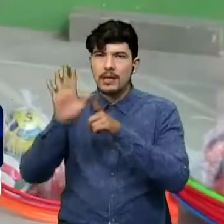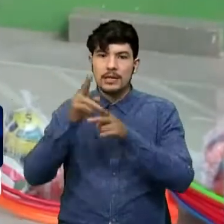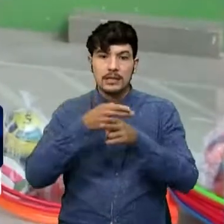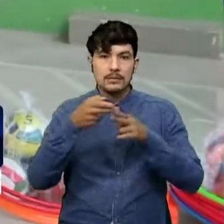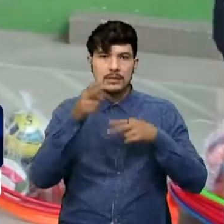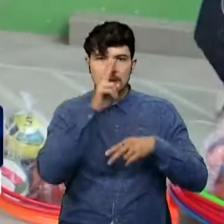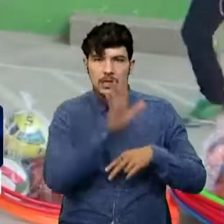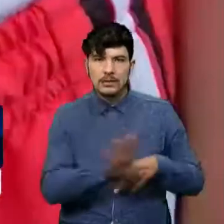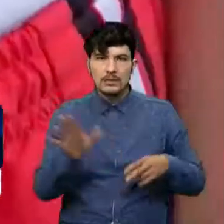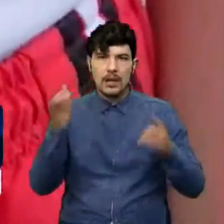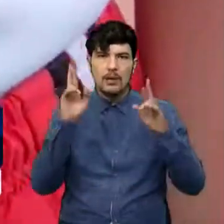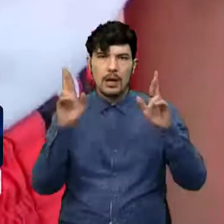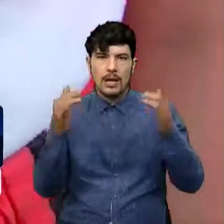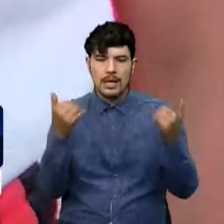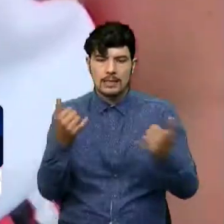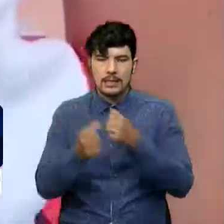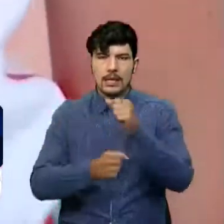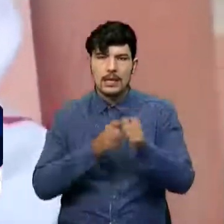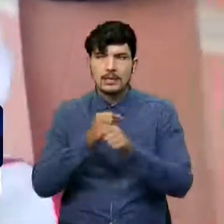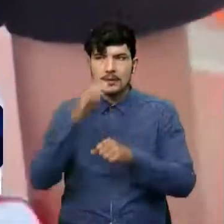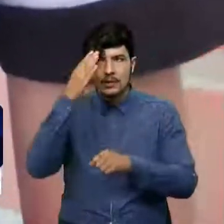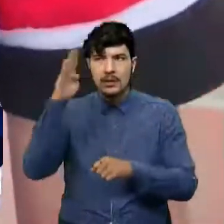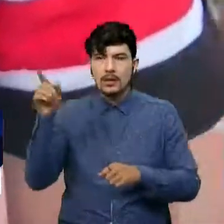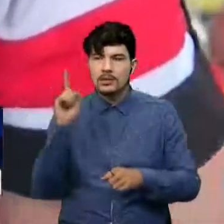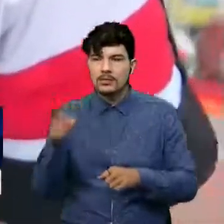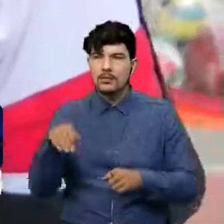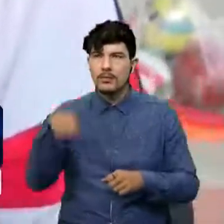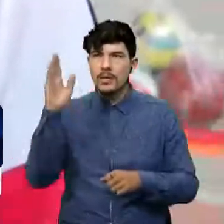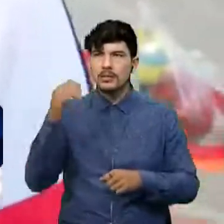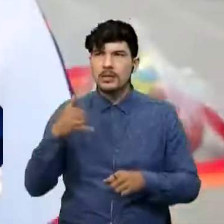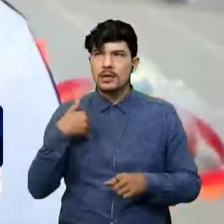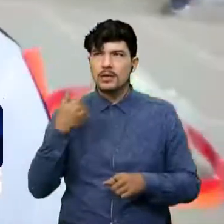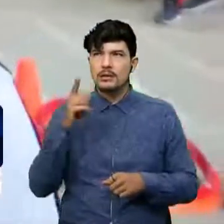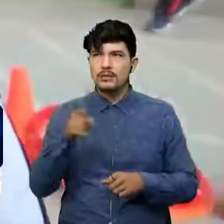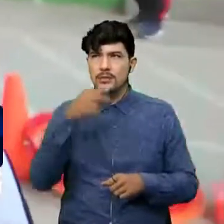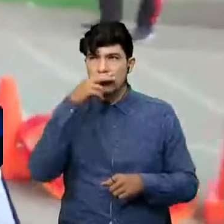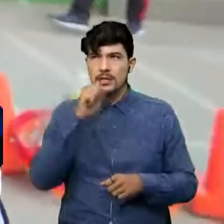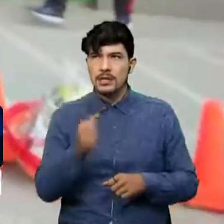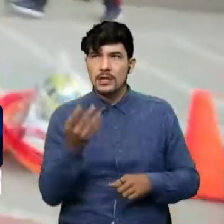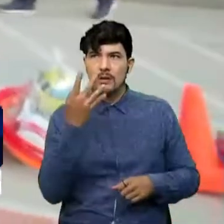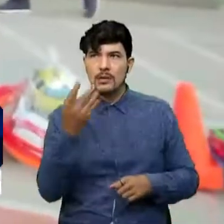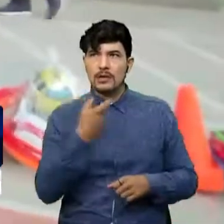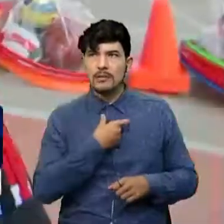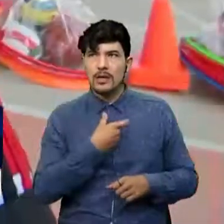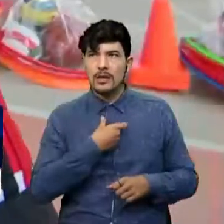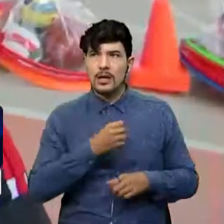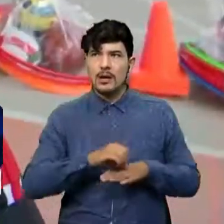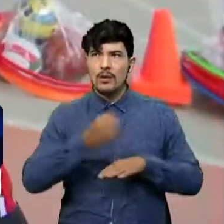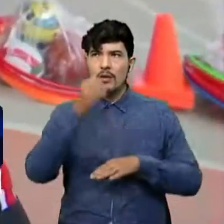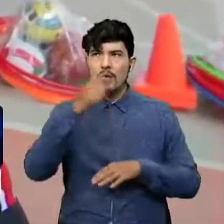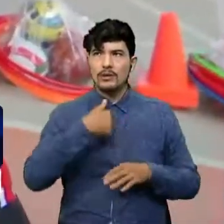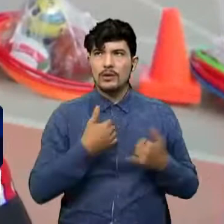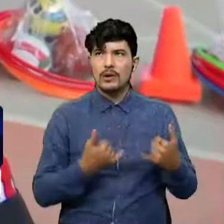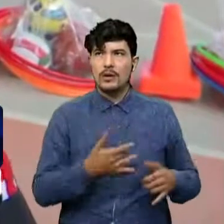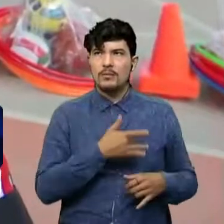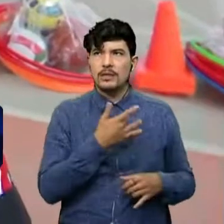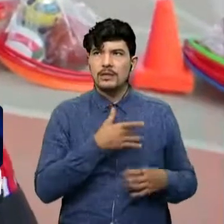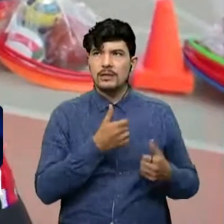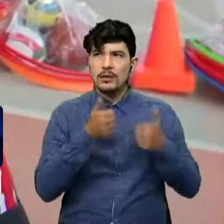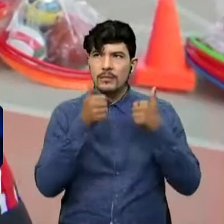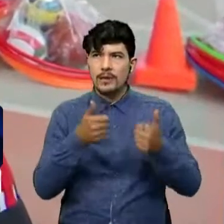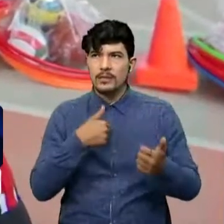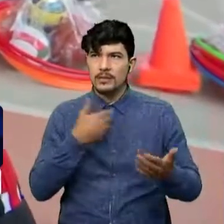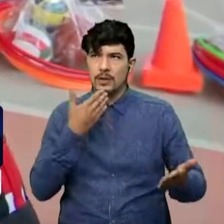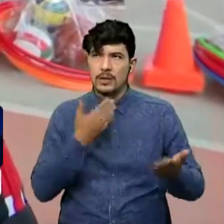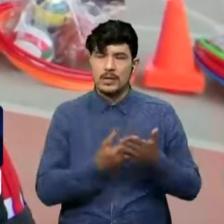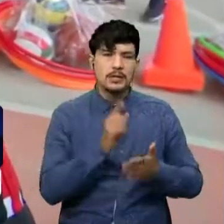que va a ser este año en Barranquilla. La más ganadora fue la joven Daniela Moreno con 4 medallas de oro. Me siento súper bien y también le doy muchas gracias a